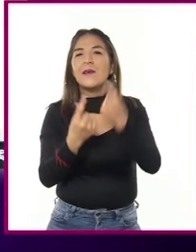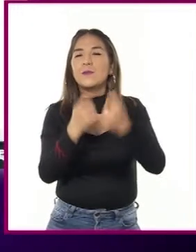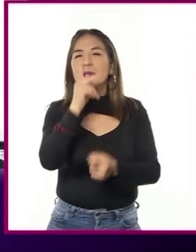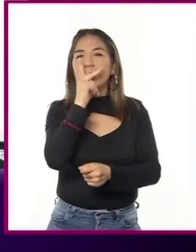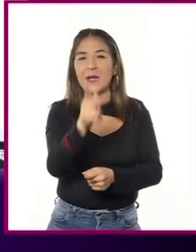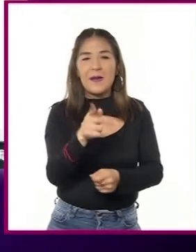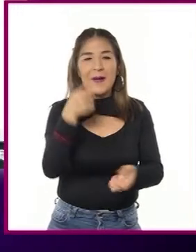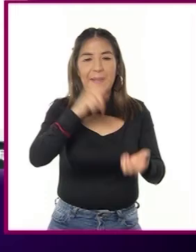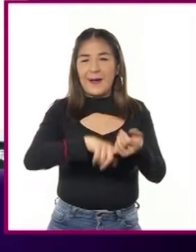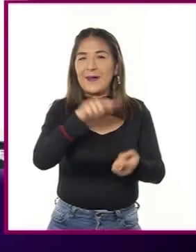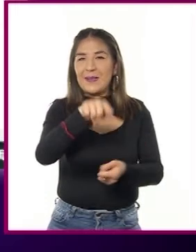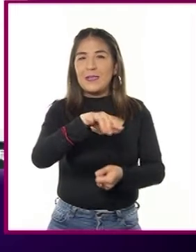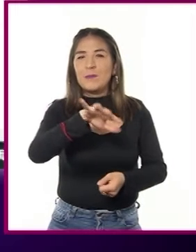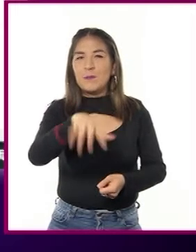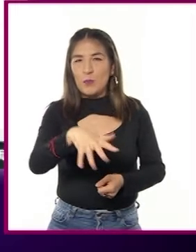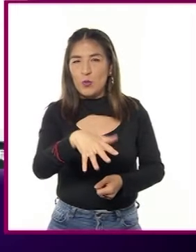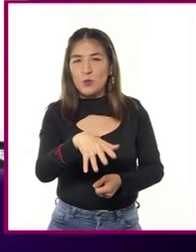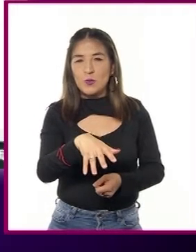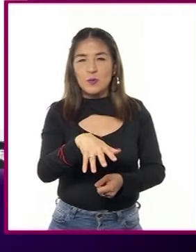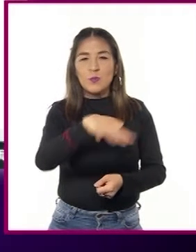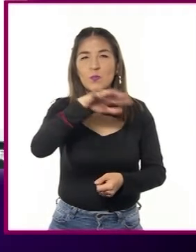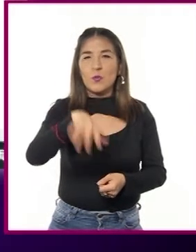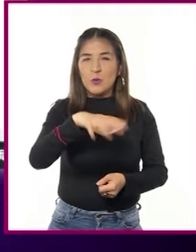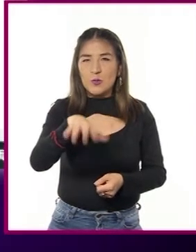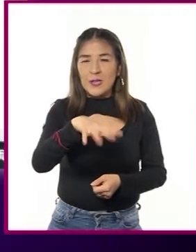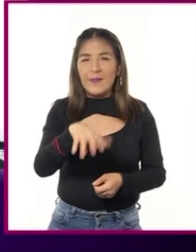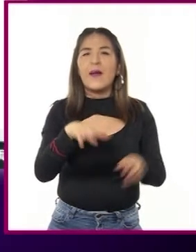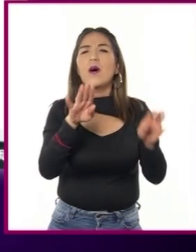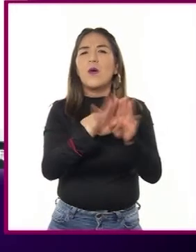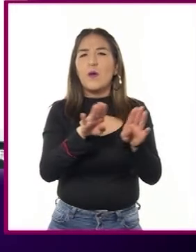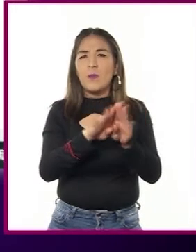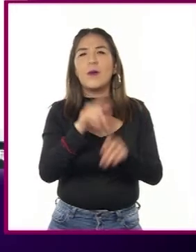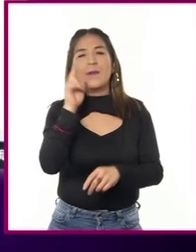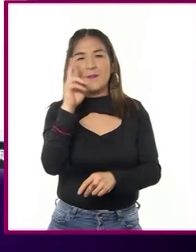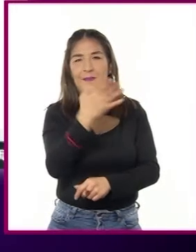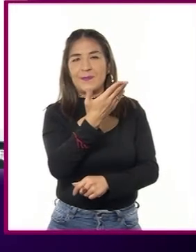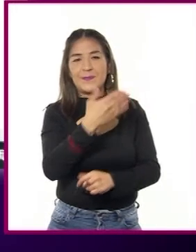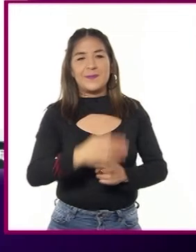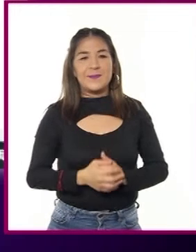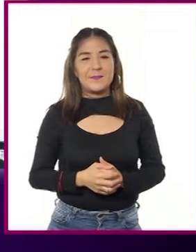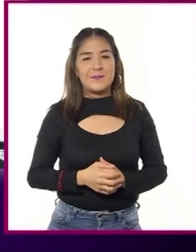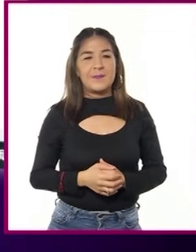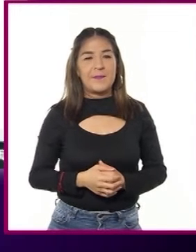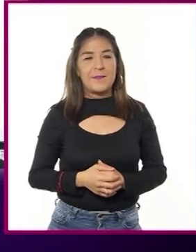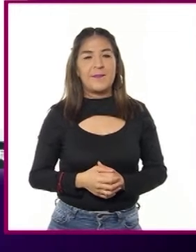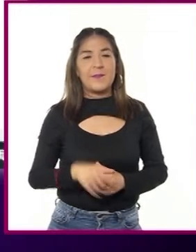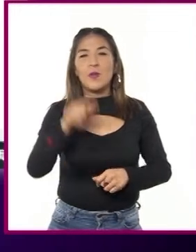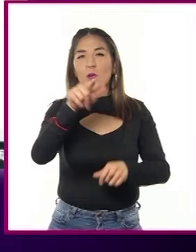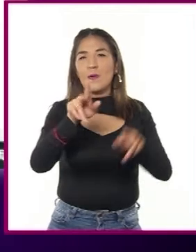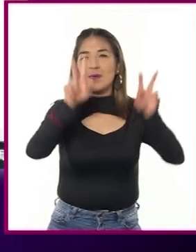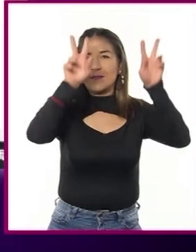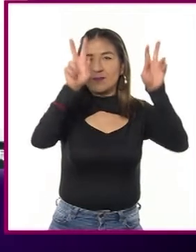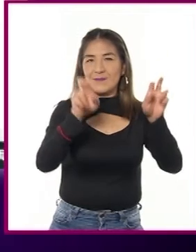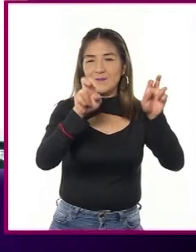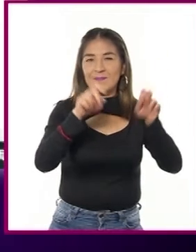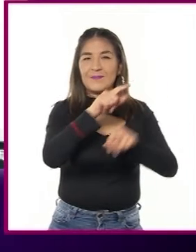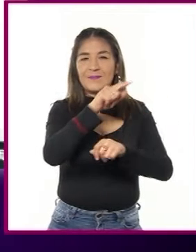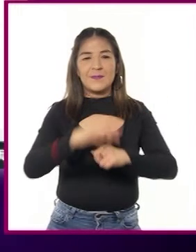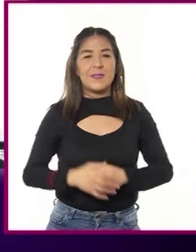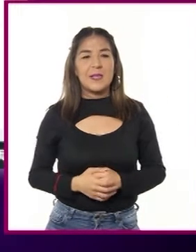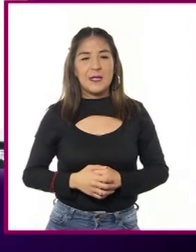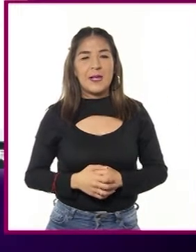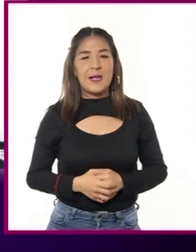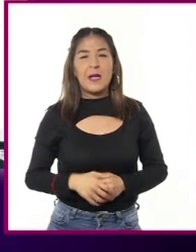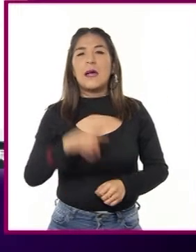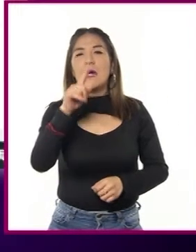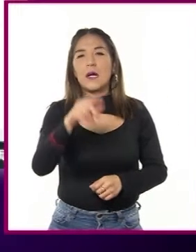dentro de la búsqueda, y para esto haremos lo siguiente. Ponemos nuestra frase entrecomillada y